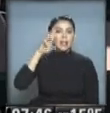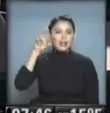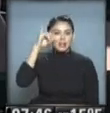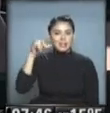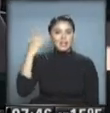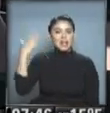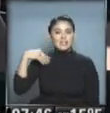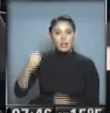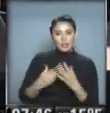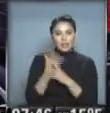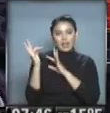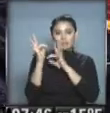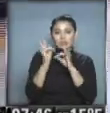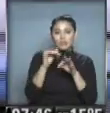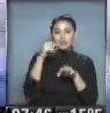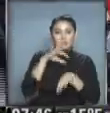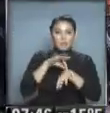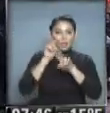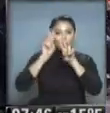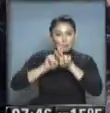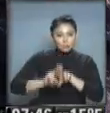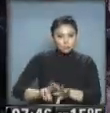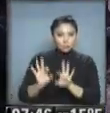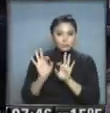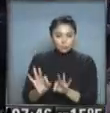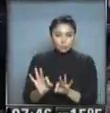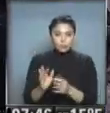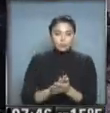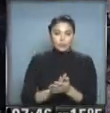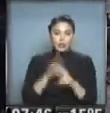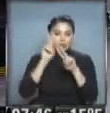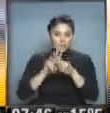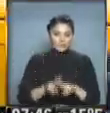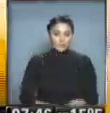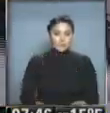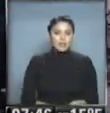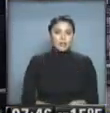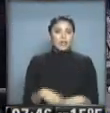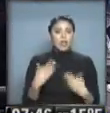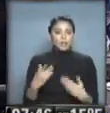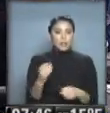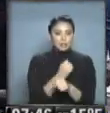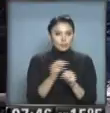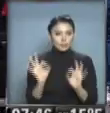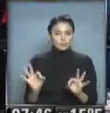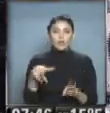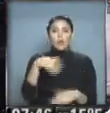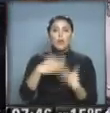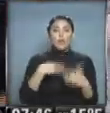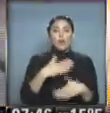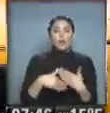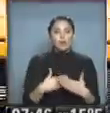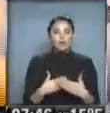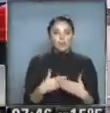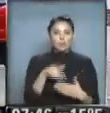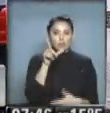mañana. Se realizó los chequeos que tienen que ver con la revisión médica para el apto definitivo. Un jugador que le va a